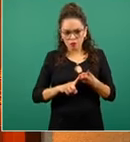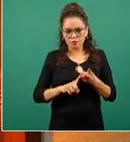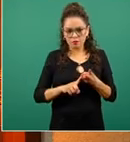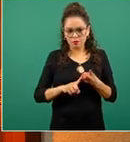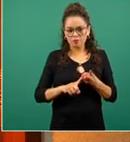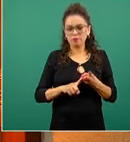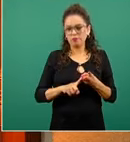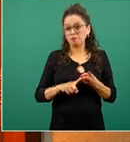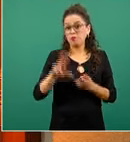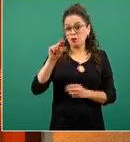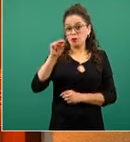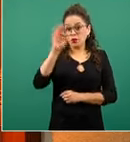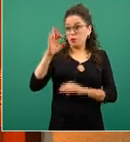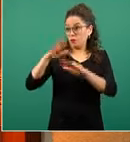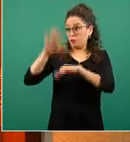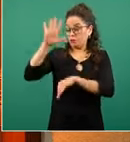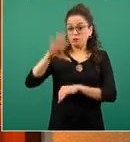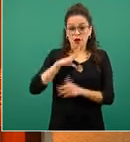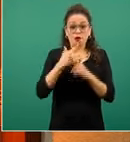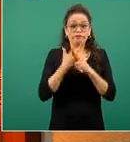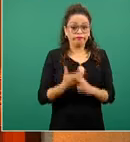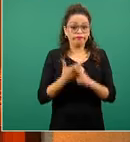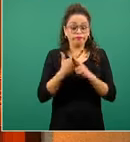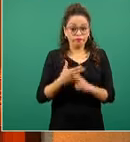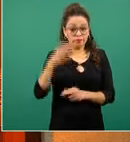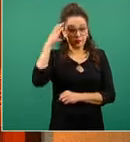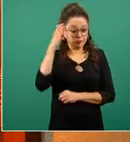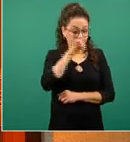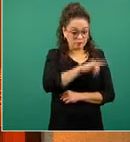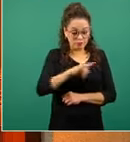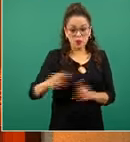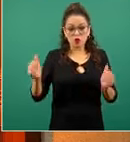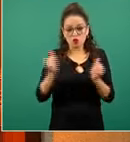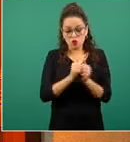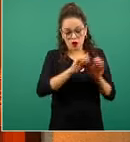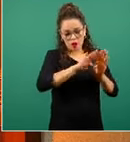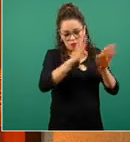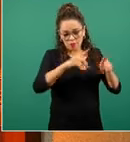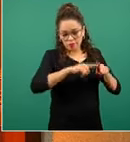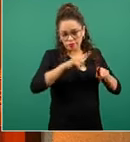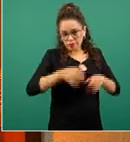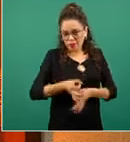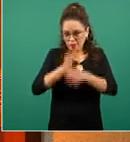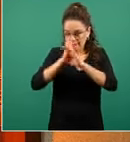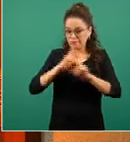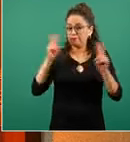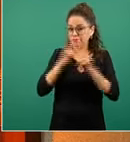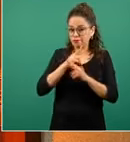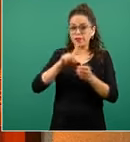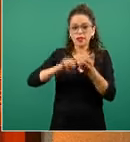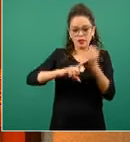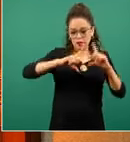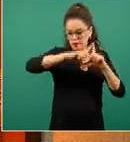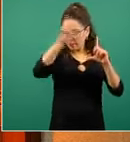arriba del 80% de sus camas con ventilador. A nivel nacional, representan